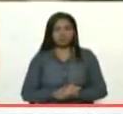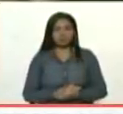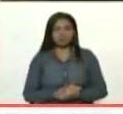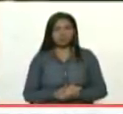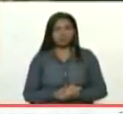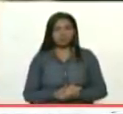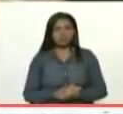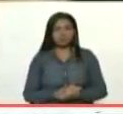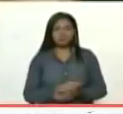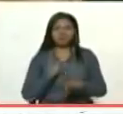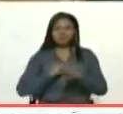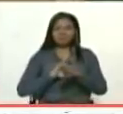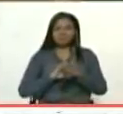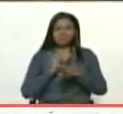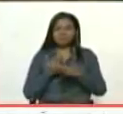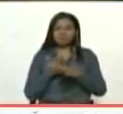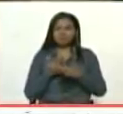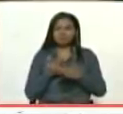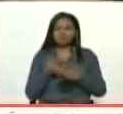porque